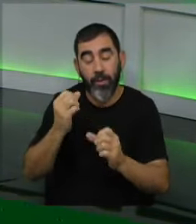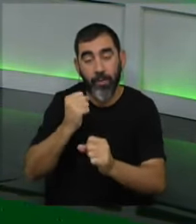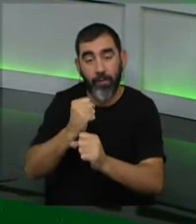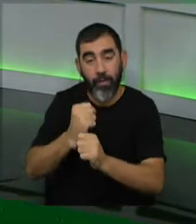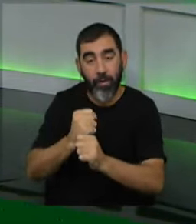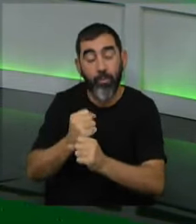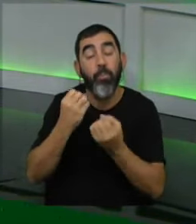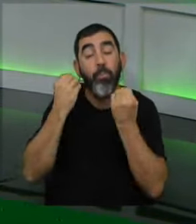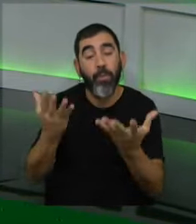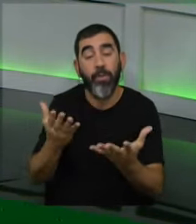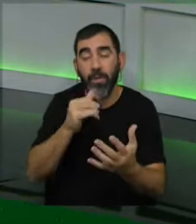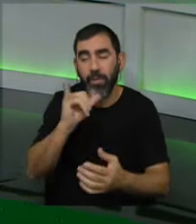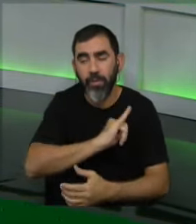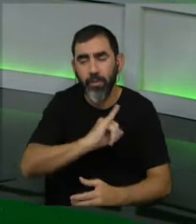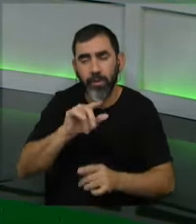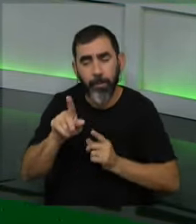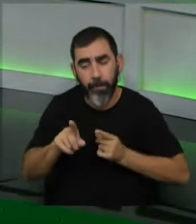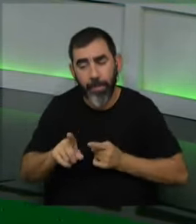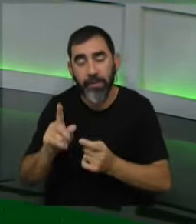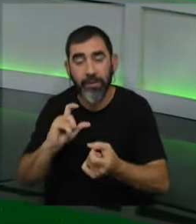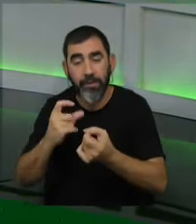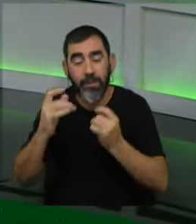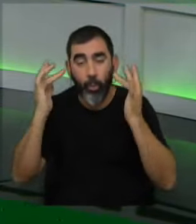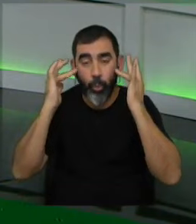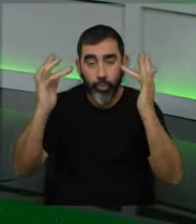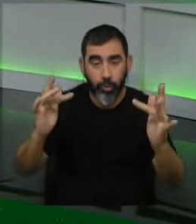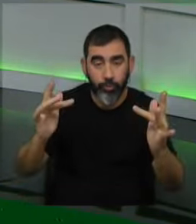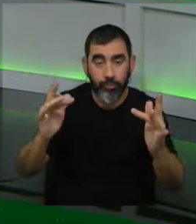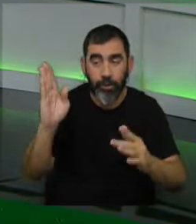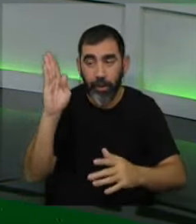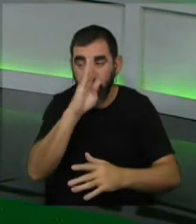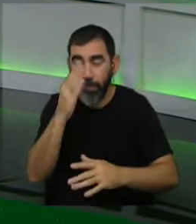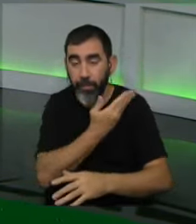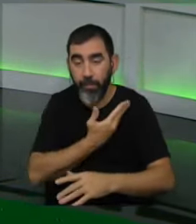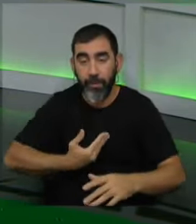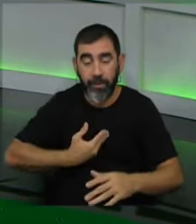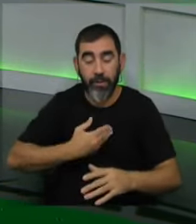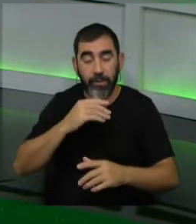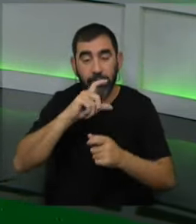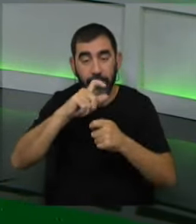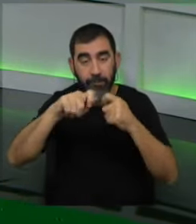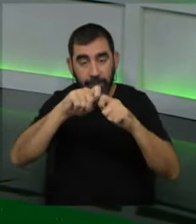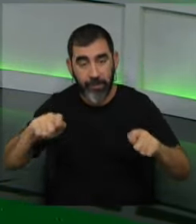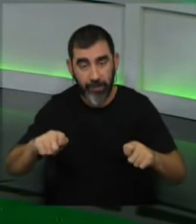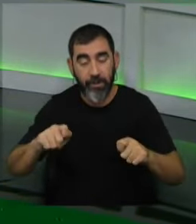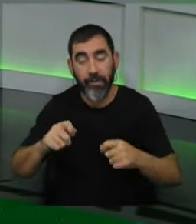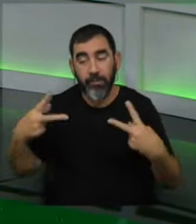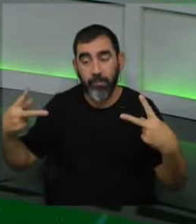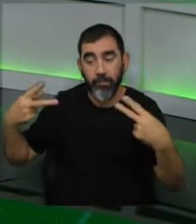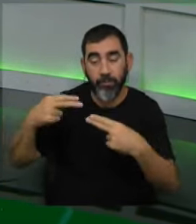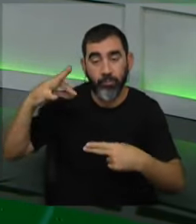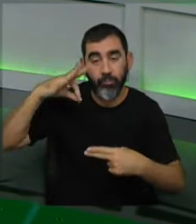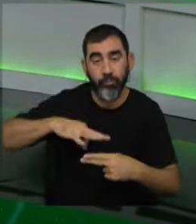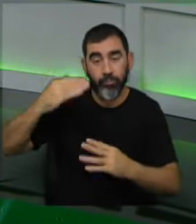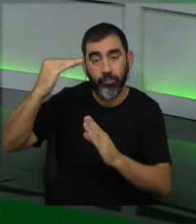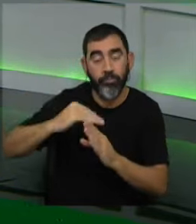del trabajo donde denunció persecución sindical en la educación espionaje el presidente de la central Obrera y el recorte salarial por